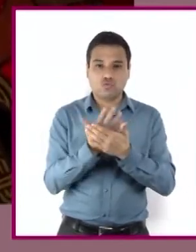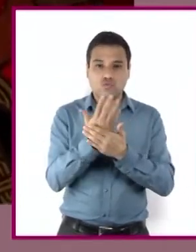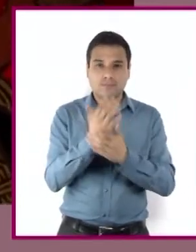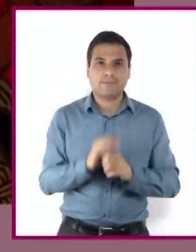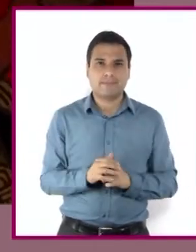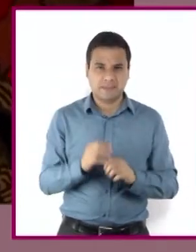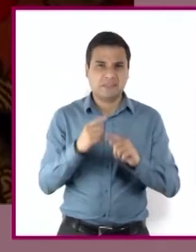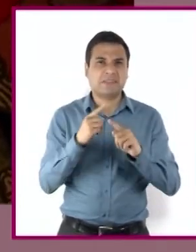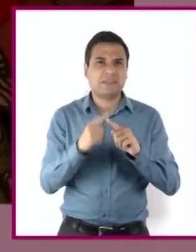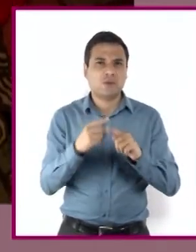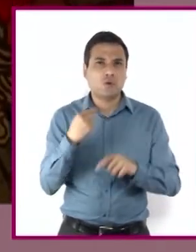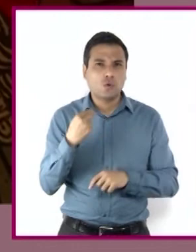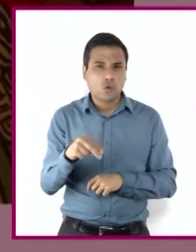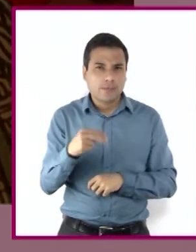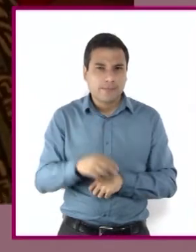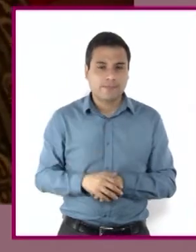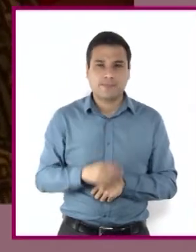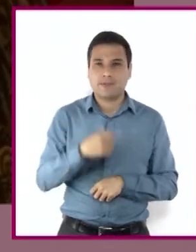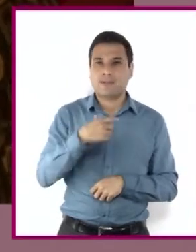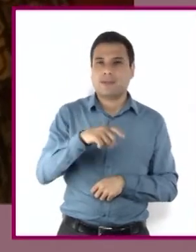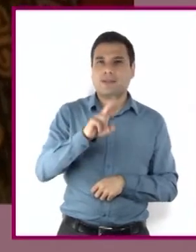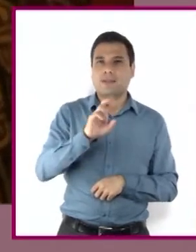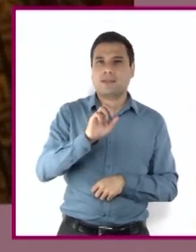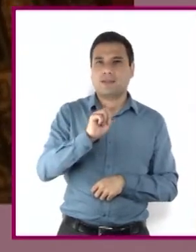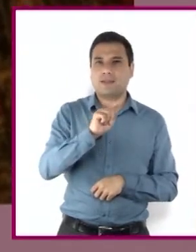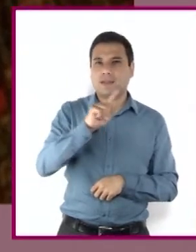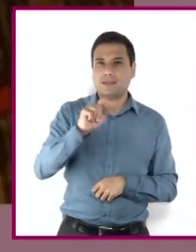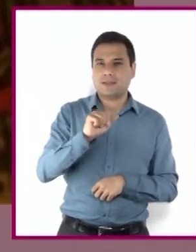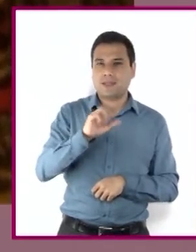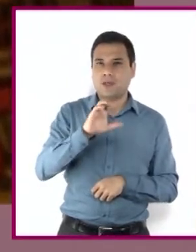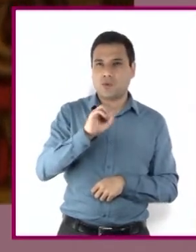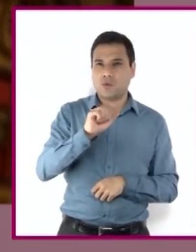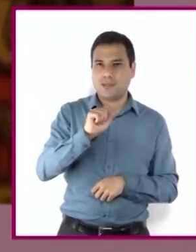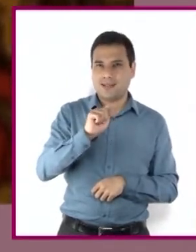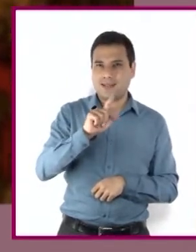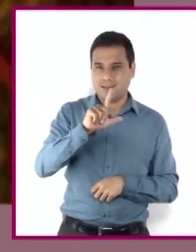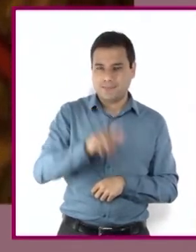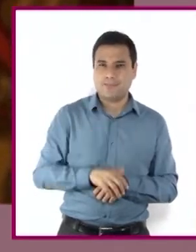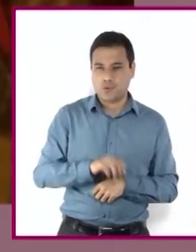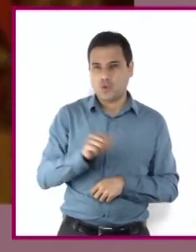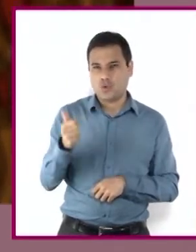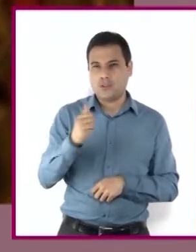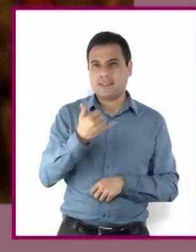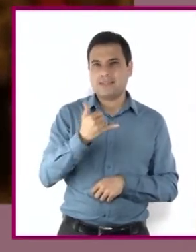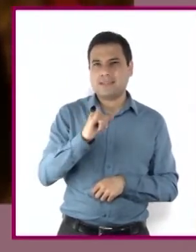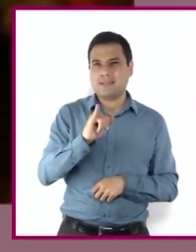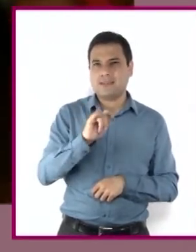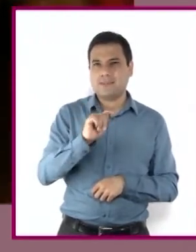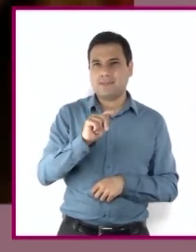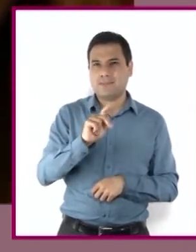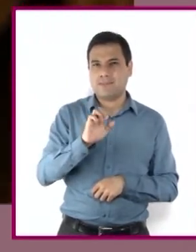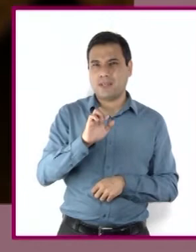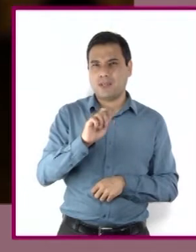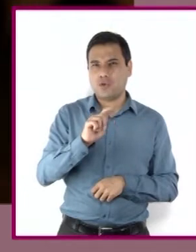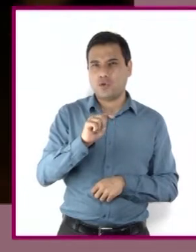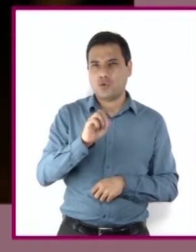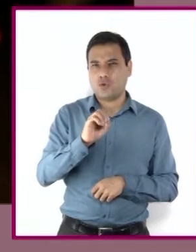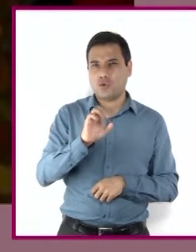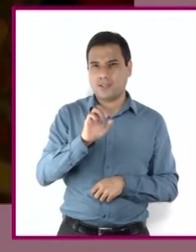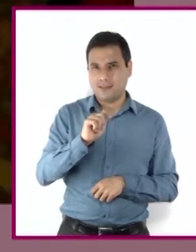eran Quetzalcóatl y Xipetotec, llamado también el Tezcatlipoca